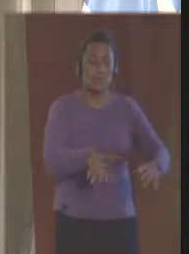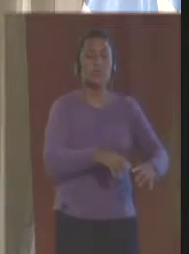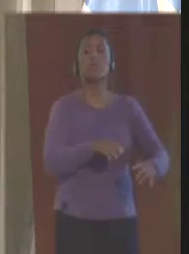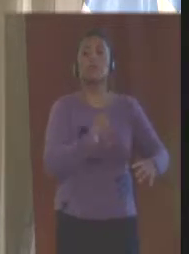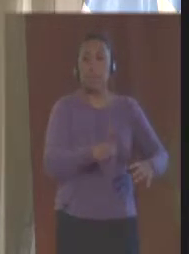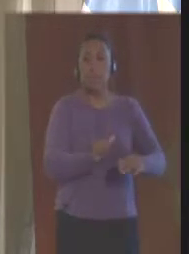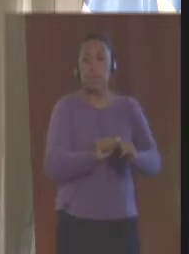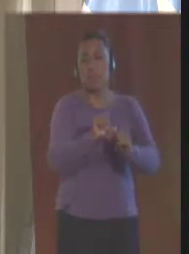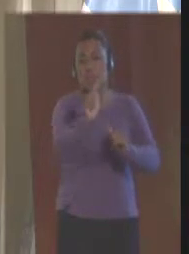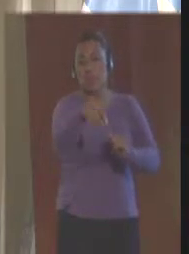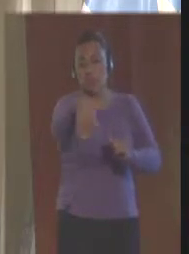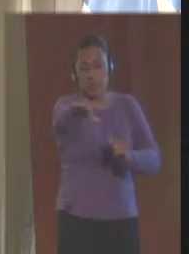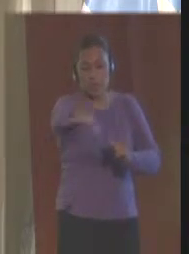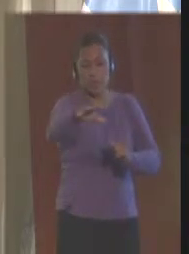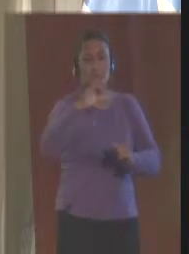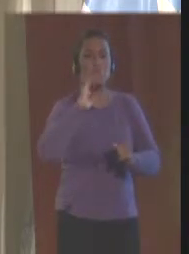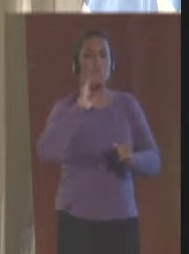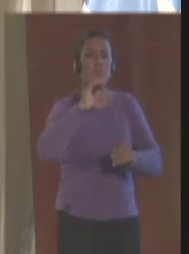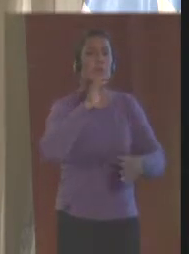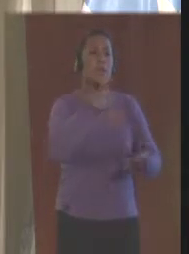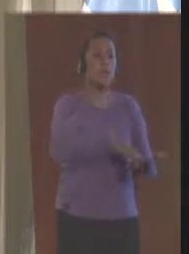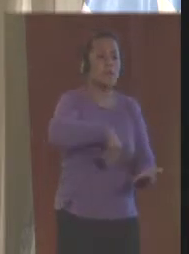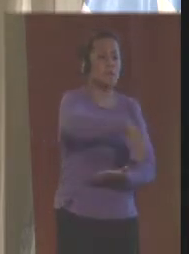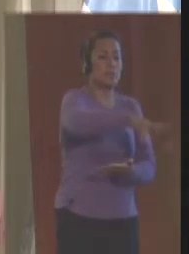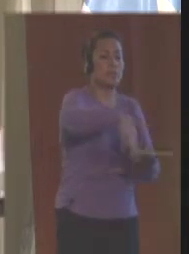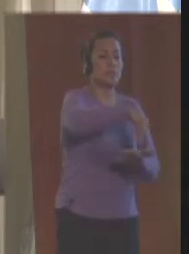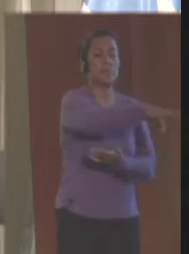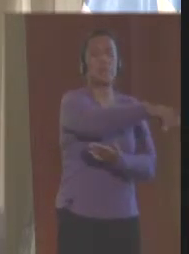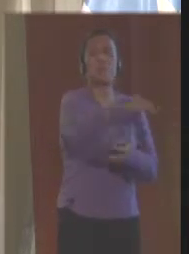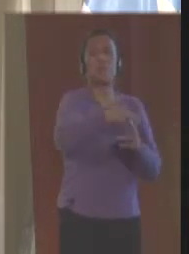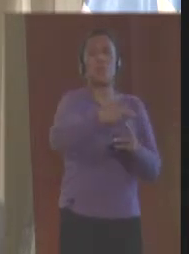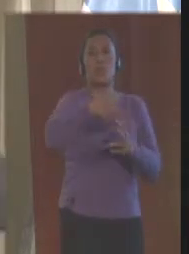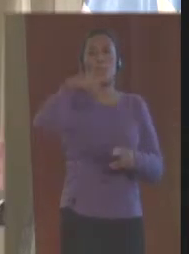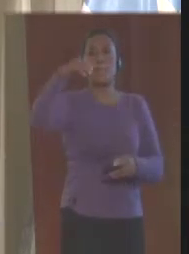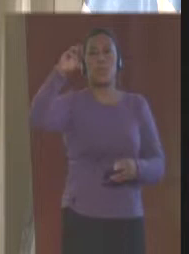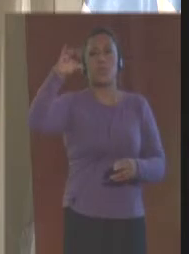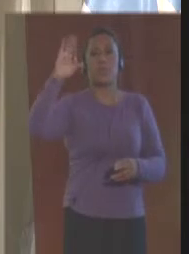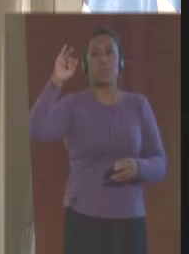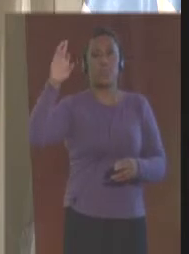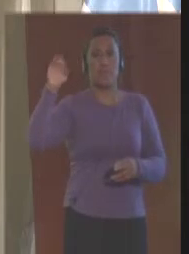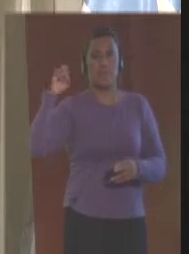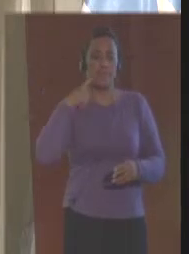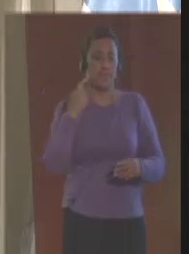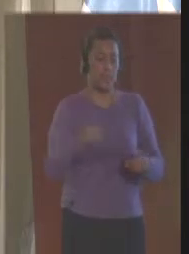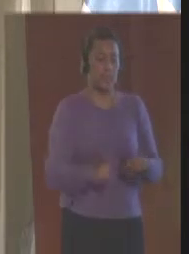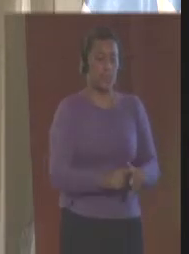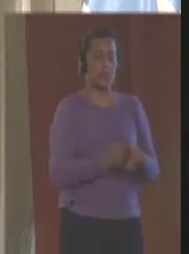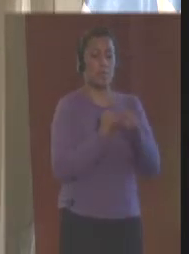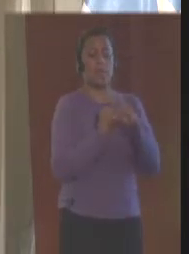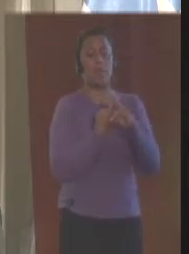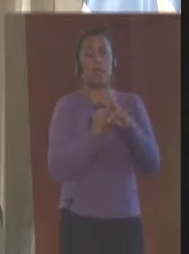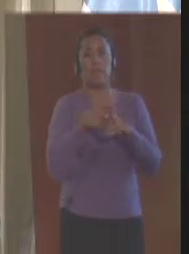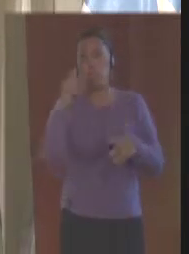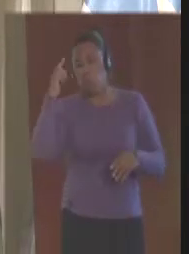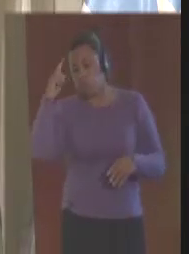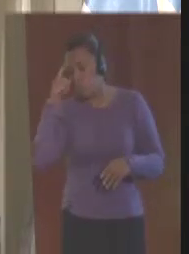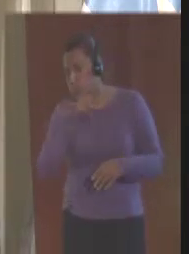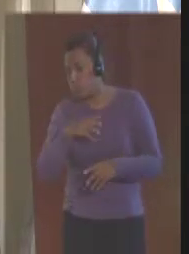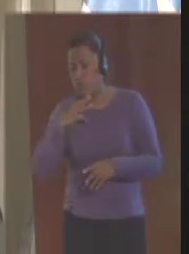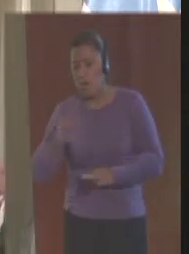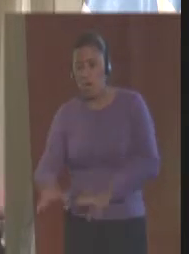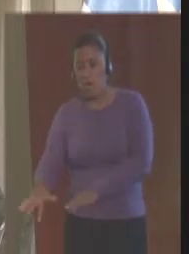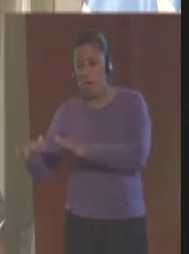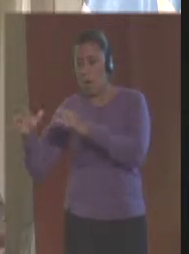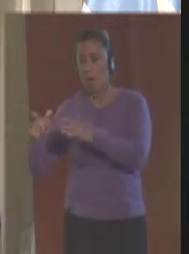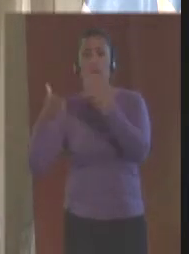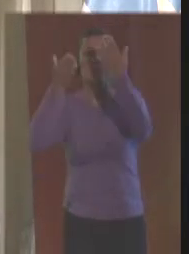rural, más de carácter agrícola, que es Victoria del Portet. Es decir, arranqué mi gestión con inundaciones, lluvias, y terminé mi